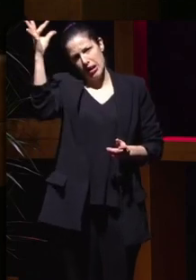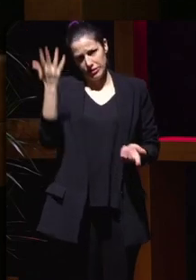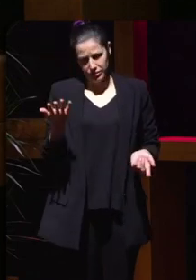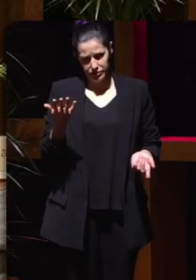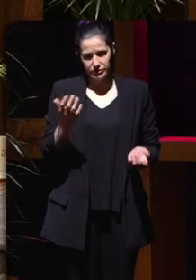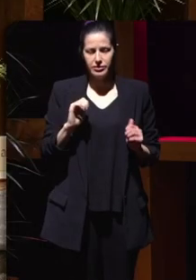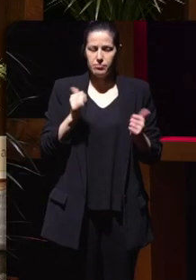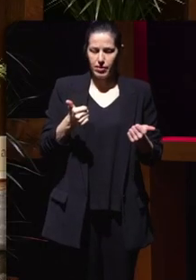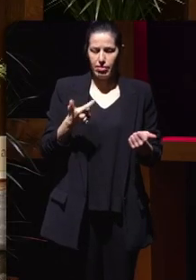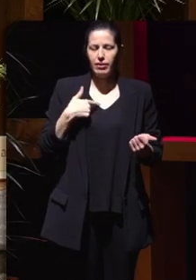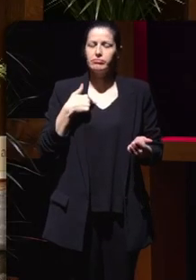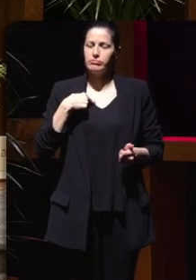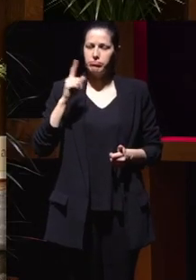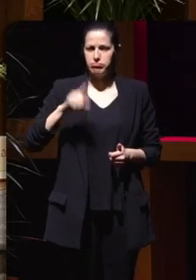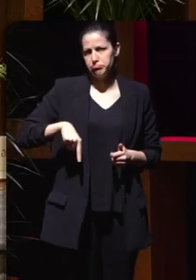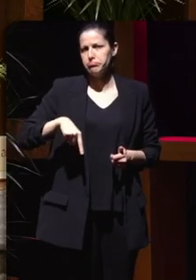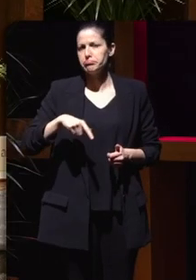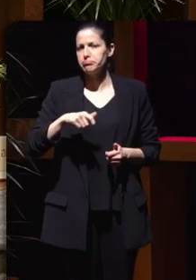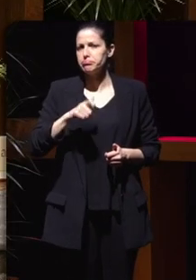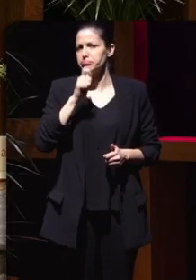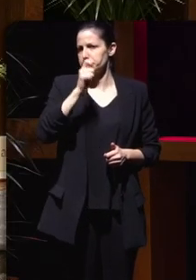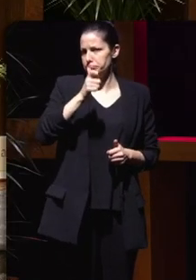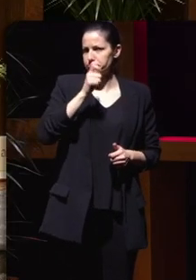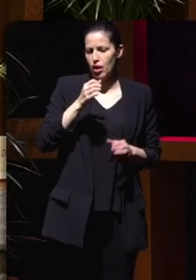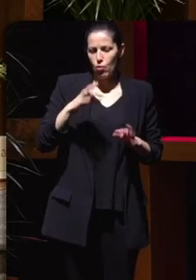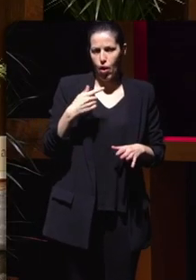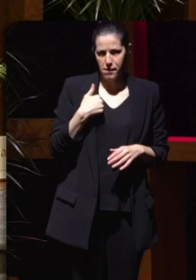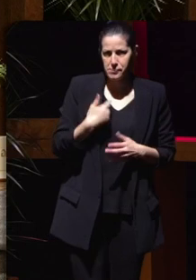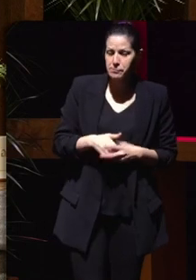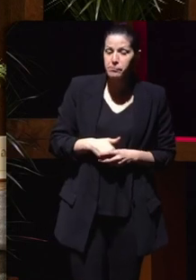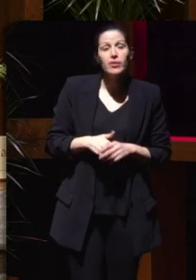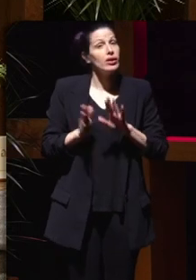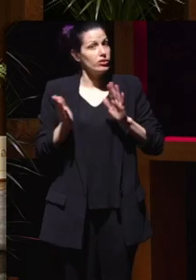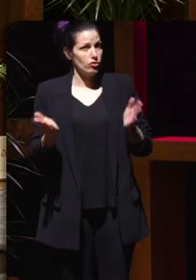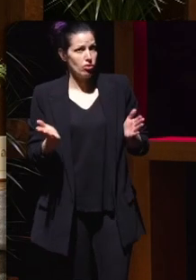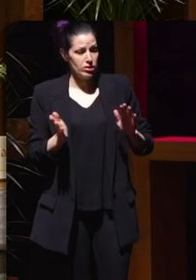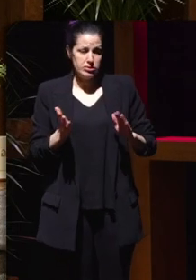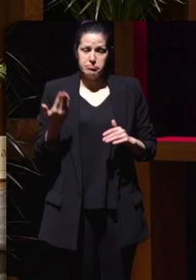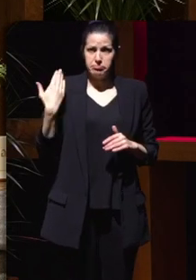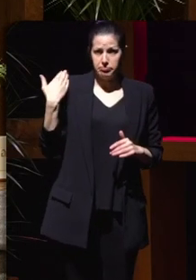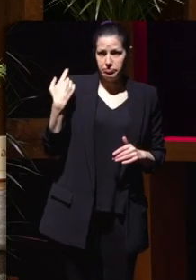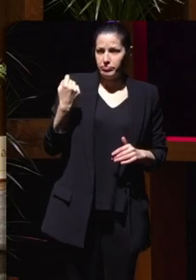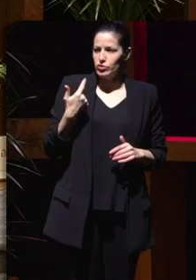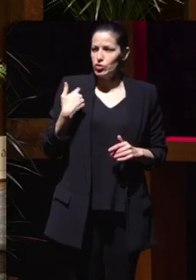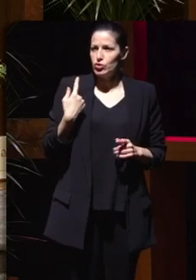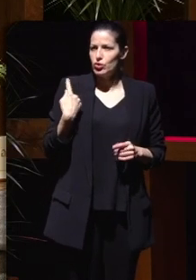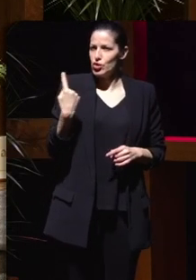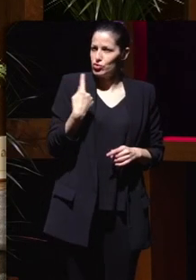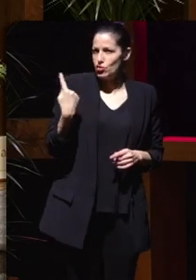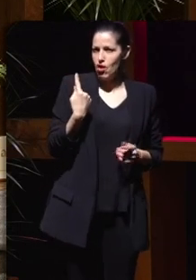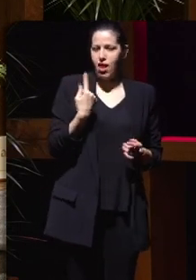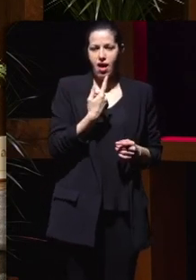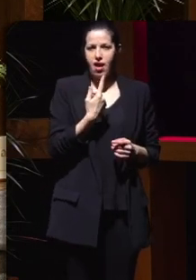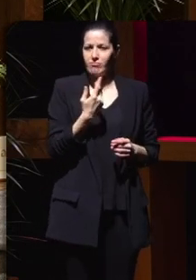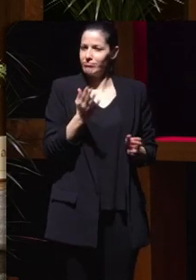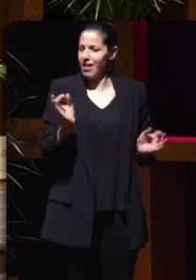decidieron comenzar con manos aquciarse y así en estos últimos años porque me